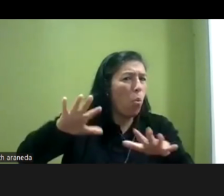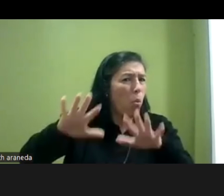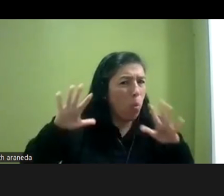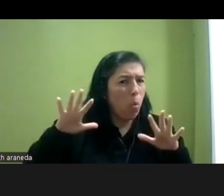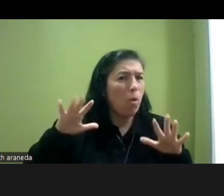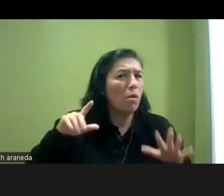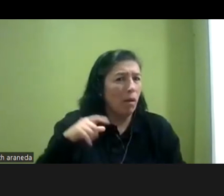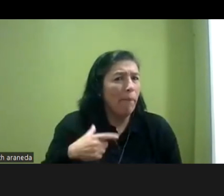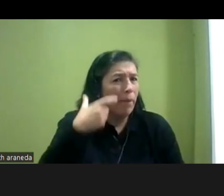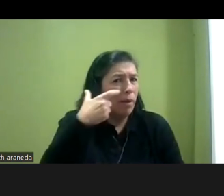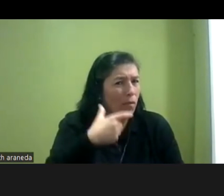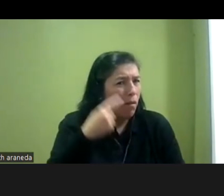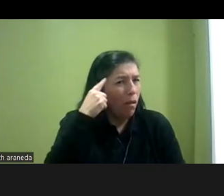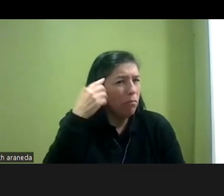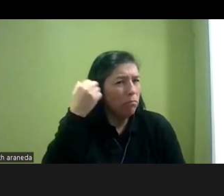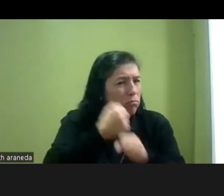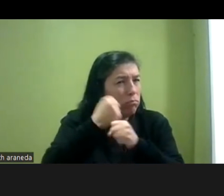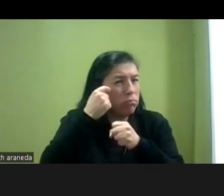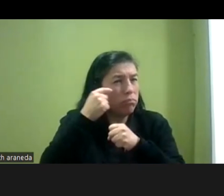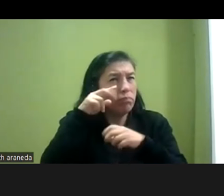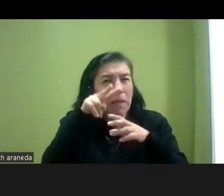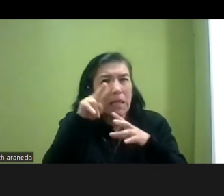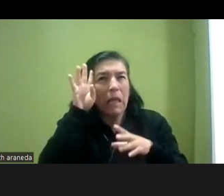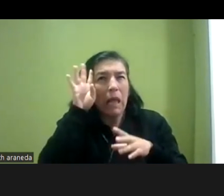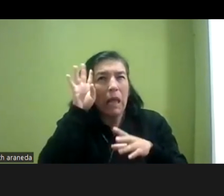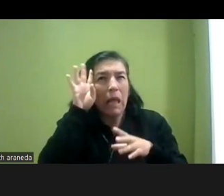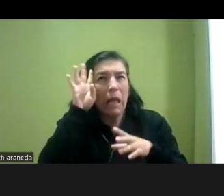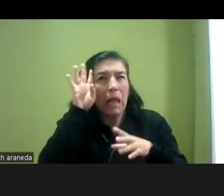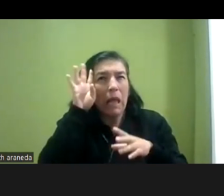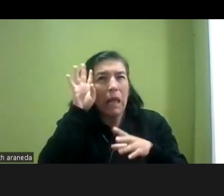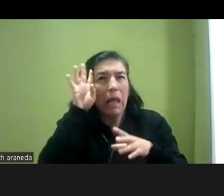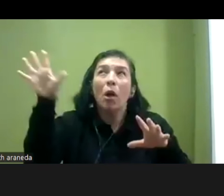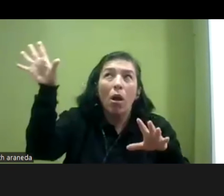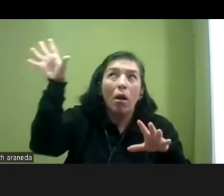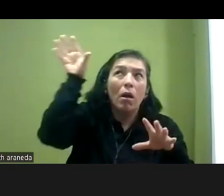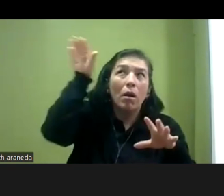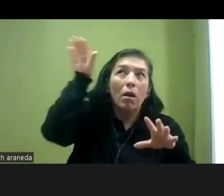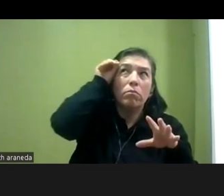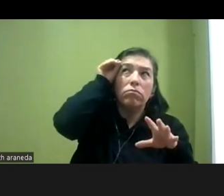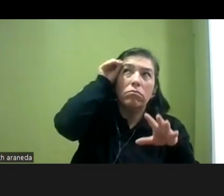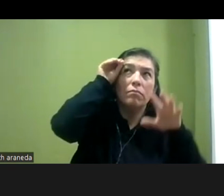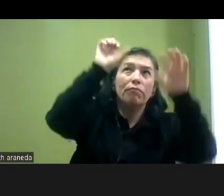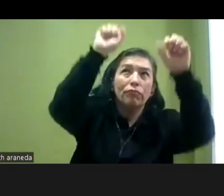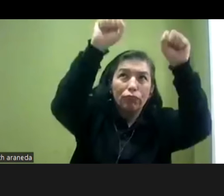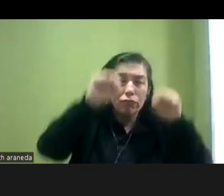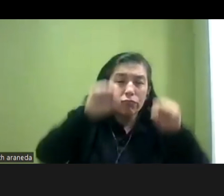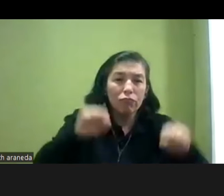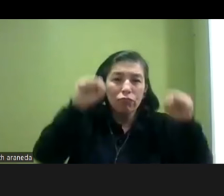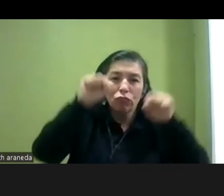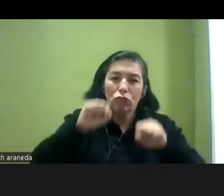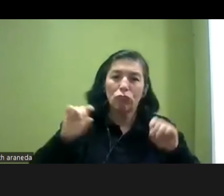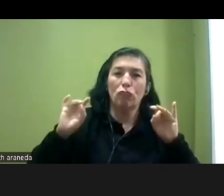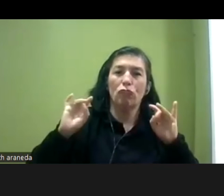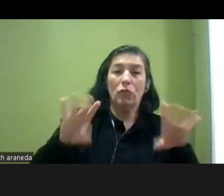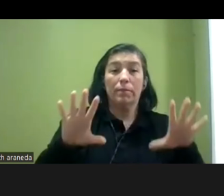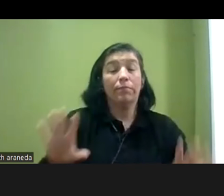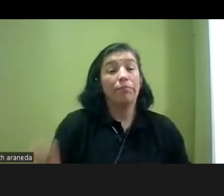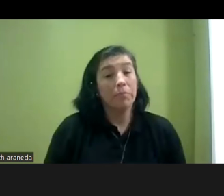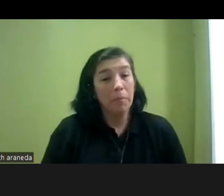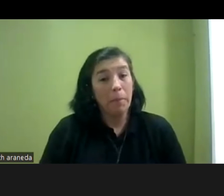esa persona frente al telar. Yo diría que eso destaca,